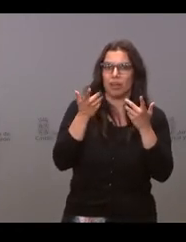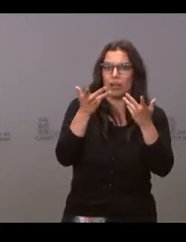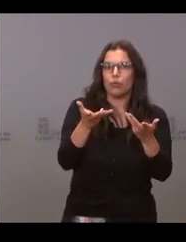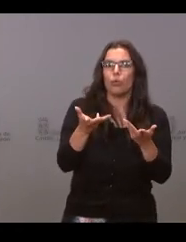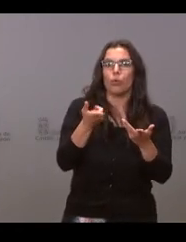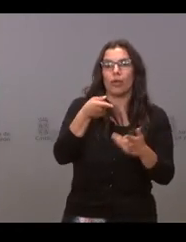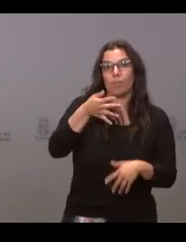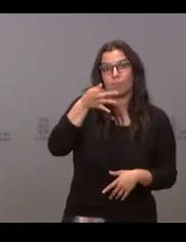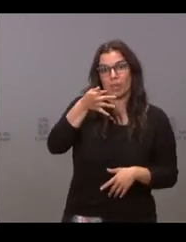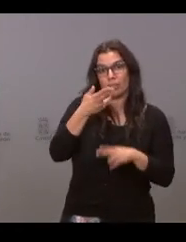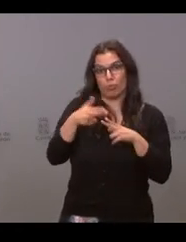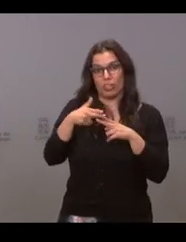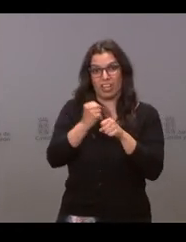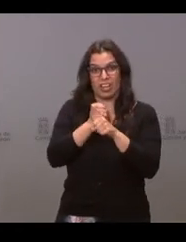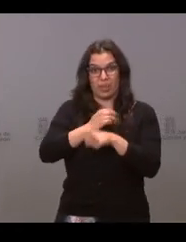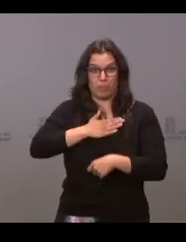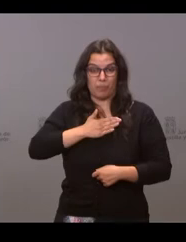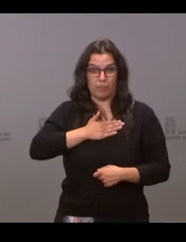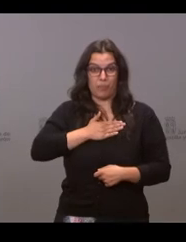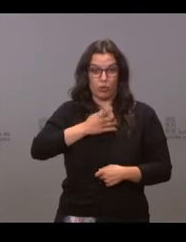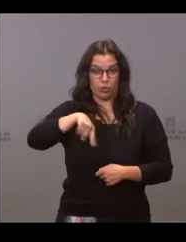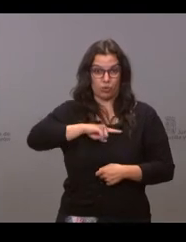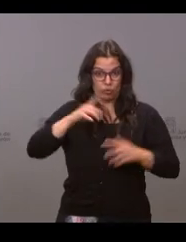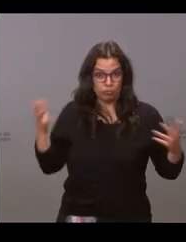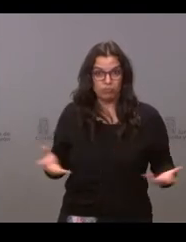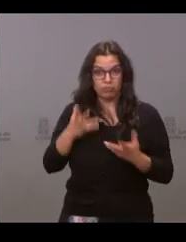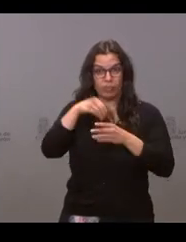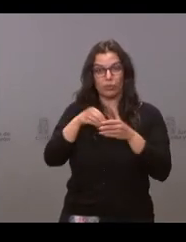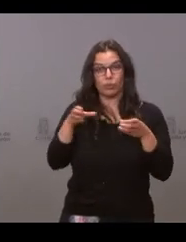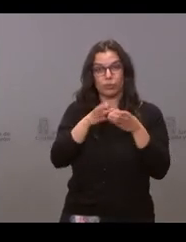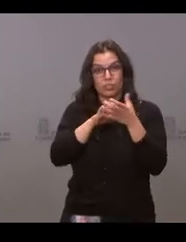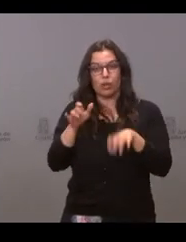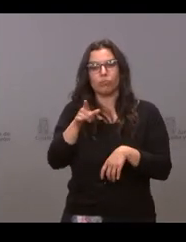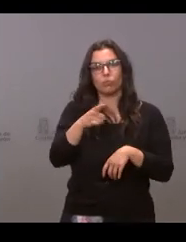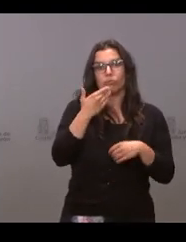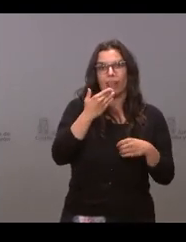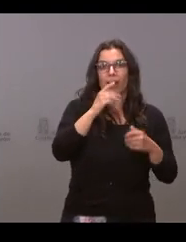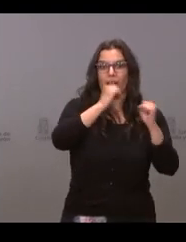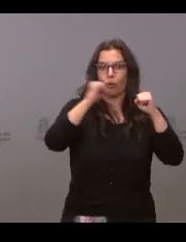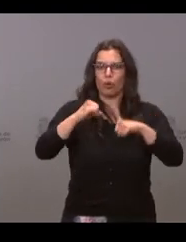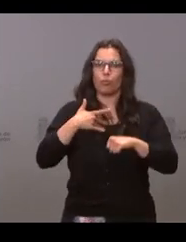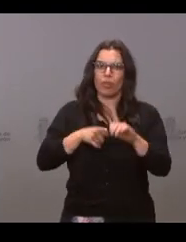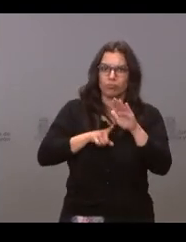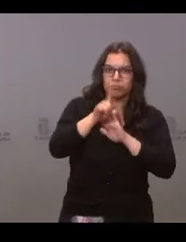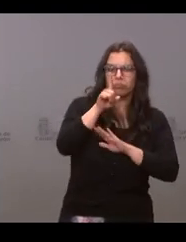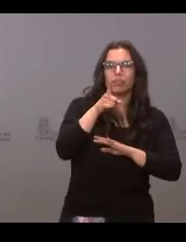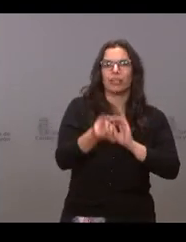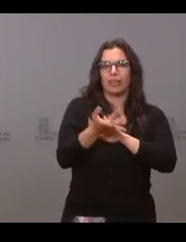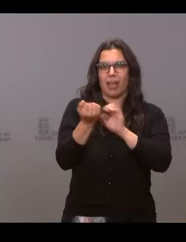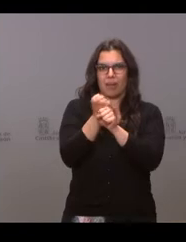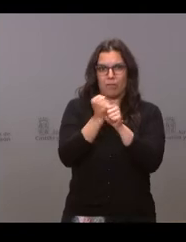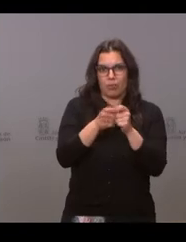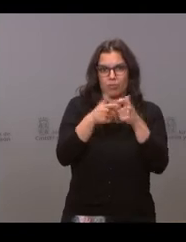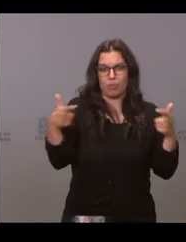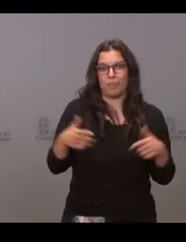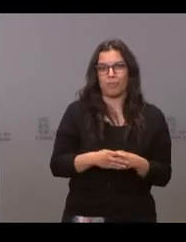de empleo que estamos impulsando desde la junta de castilla y léon continúe esta tendencia de creación de empleo yo